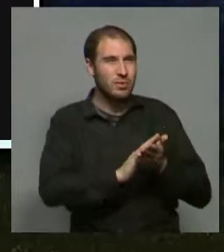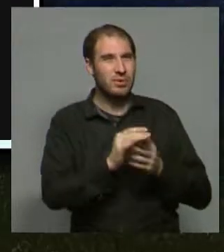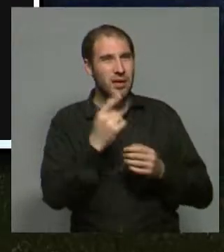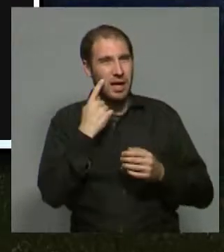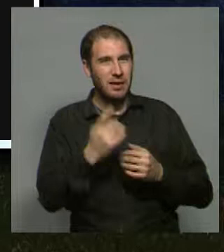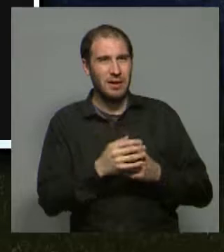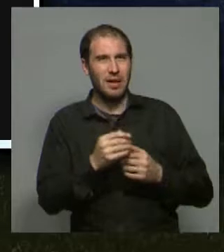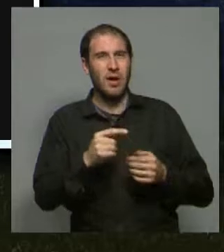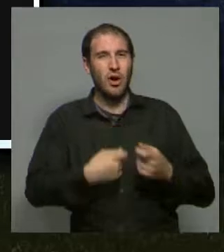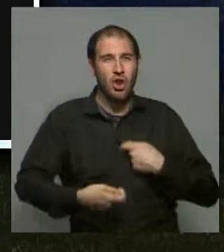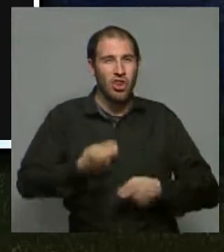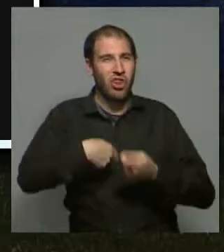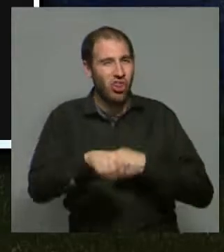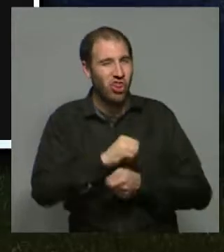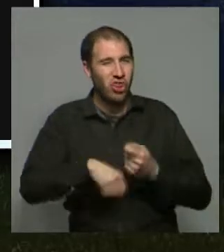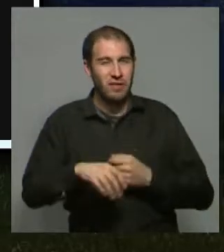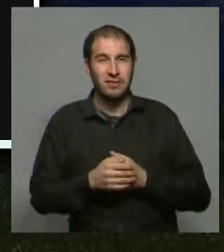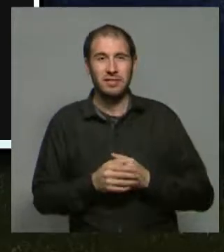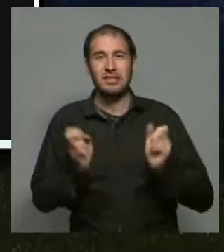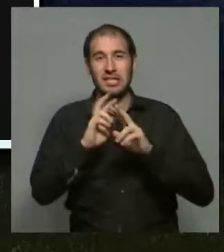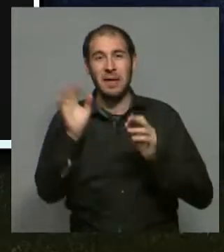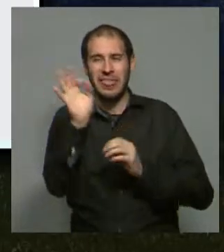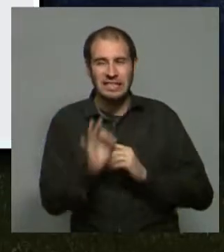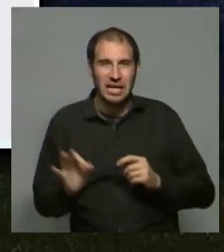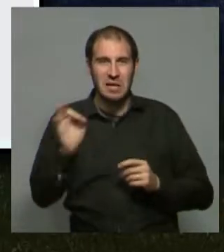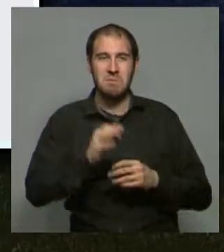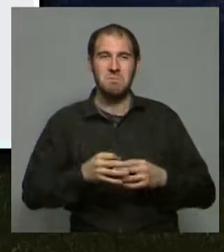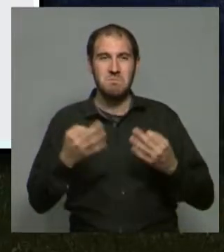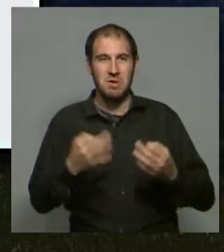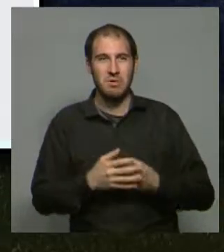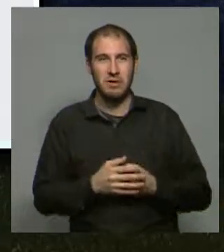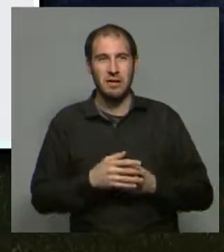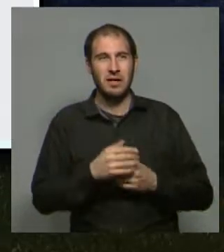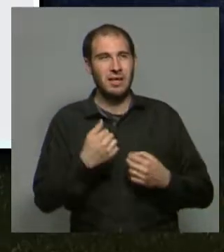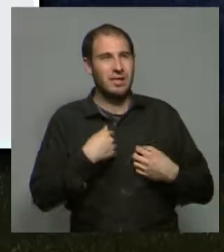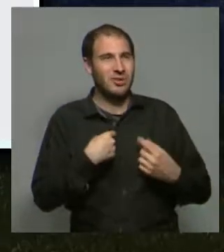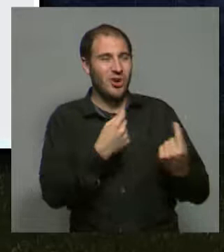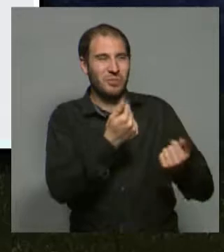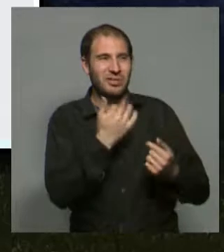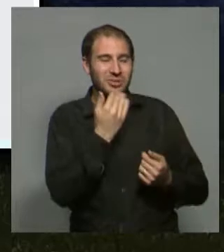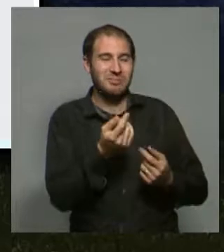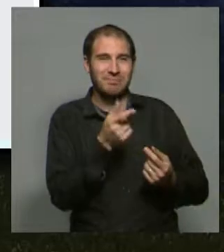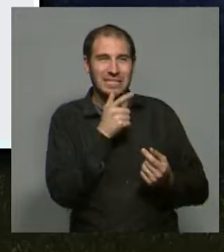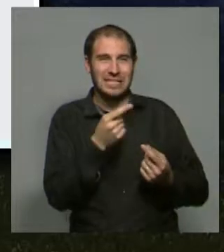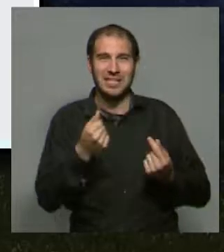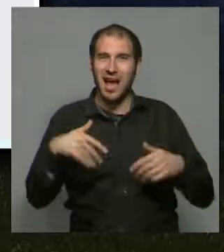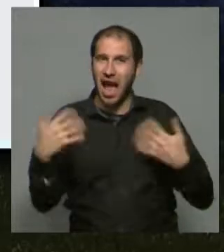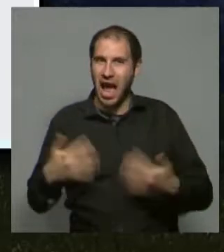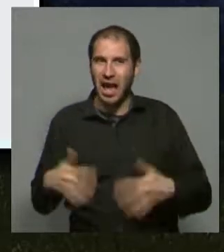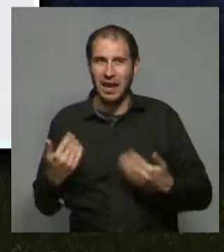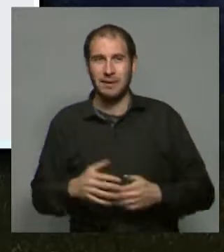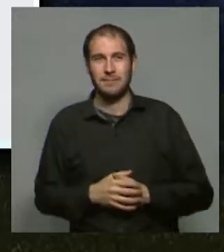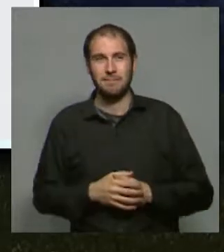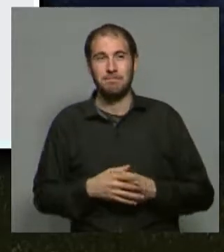ahí una vuelta de rosca a la camiseta. Está más bueno. Más que nada en cuanto al diseño. Está bueno para... Bueno, me gusta. No sé si me la voy a poder comprar, pues está como... Debe estar cara. Sí.